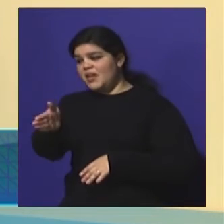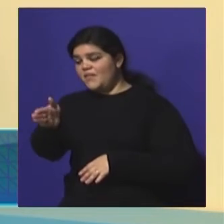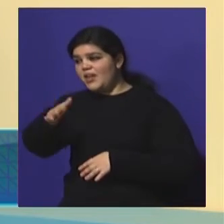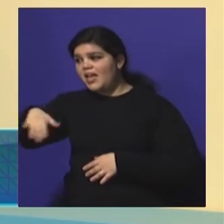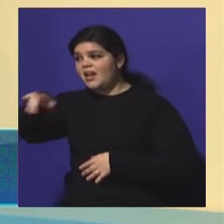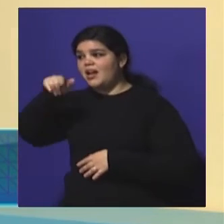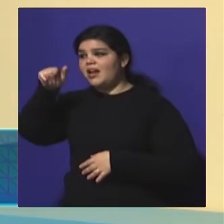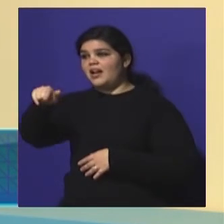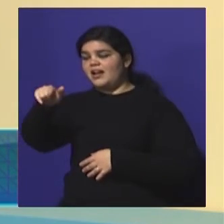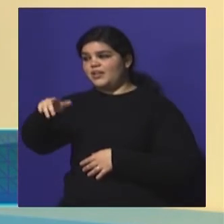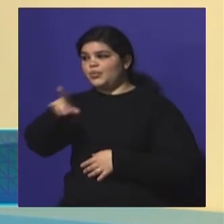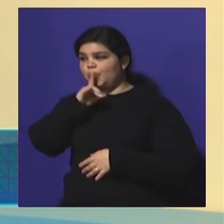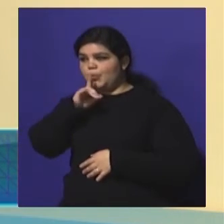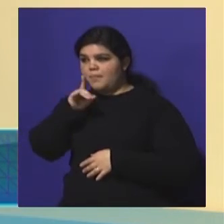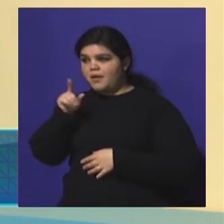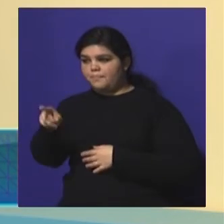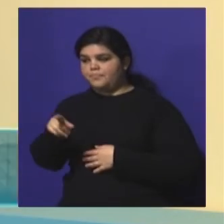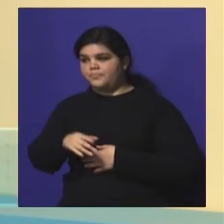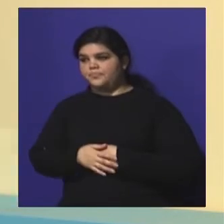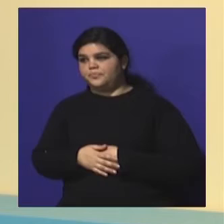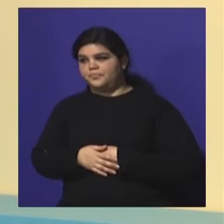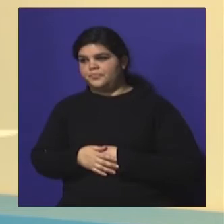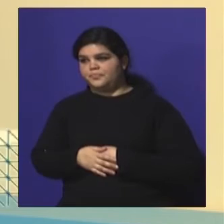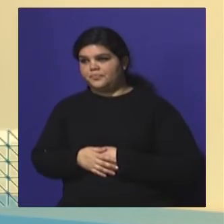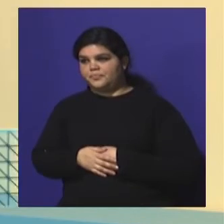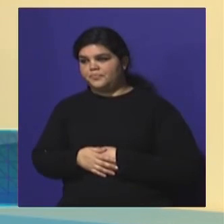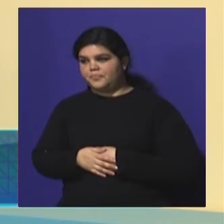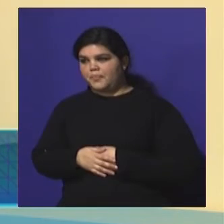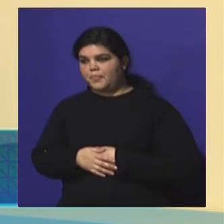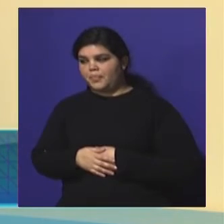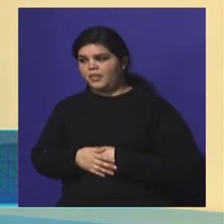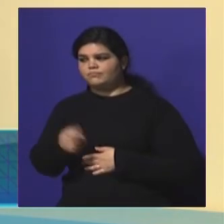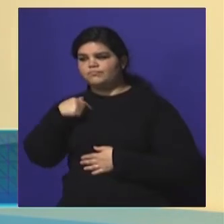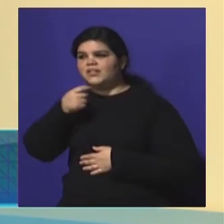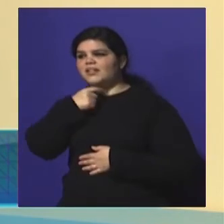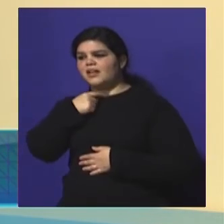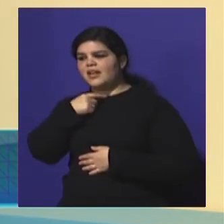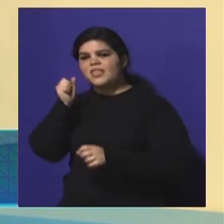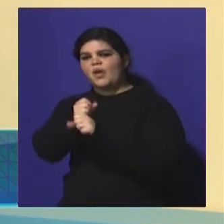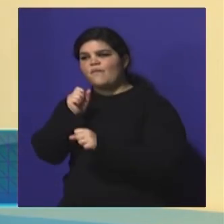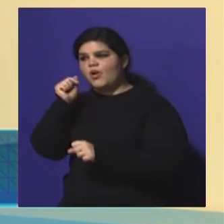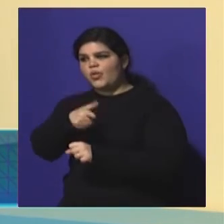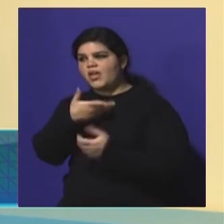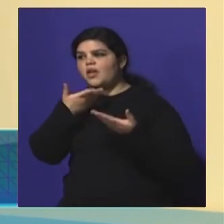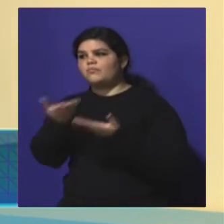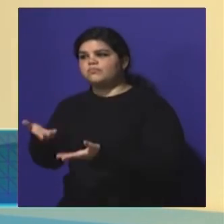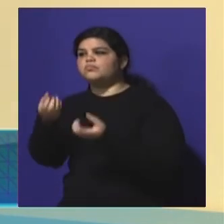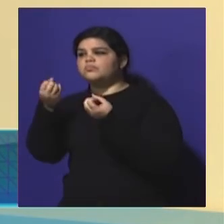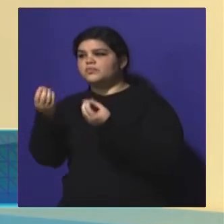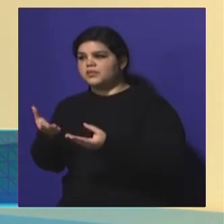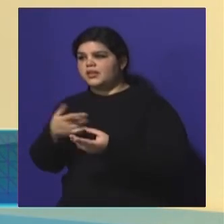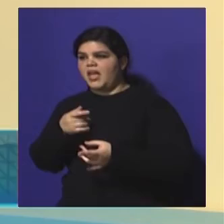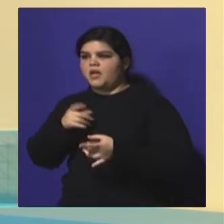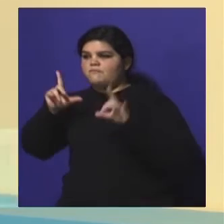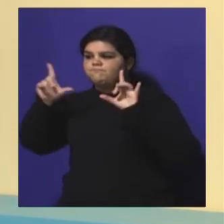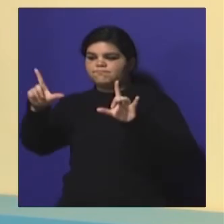nuestros oídos allí en Tucumán. Queríamos rescatar este trabajo también porque no habíamos tenido un reflejo televisivo